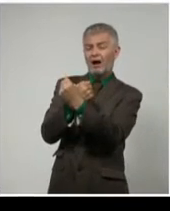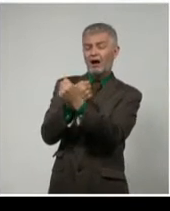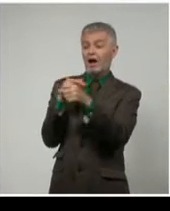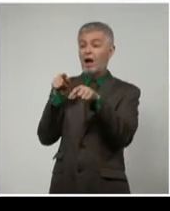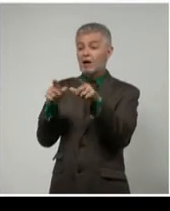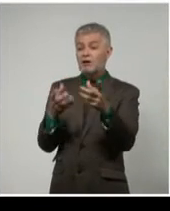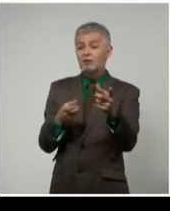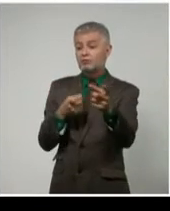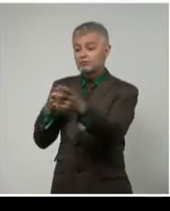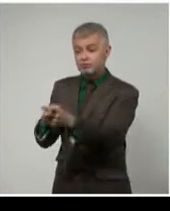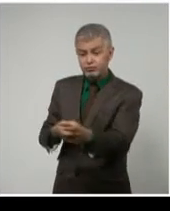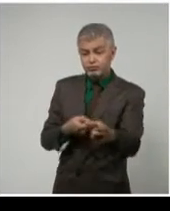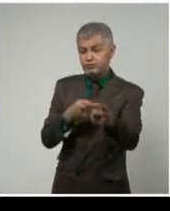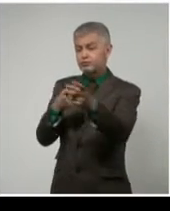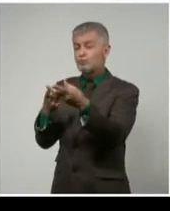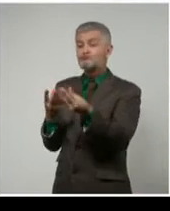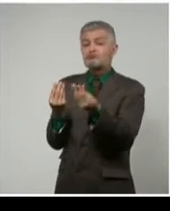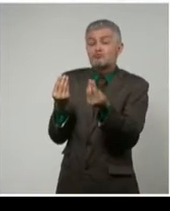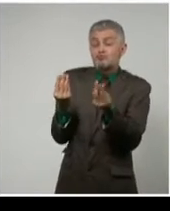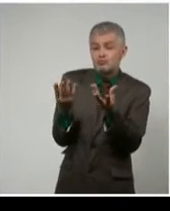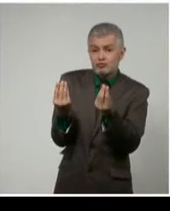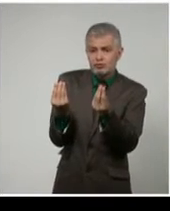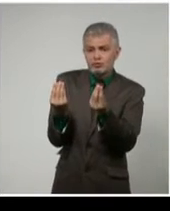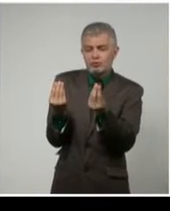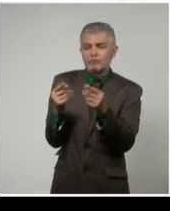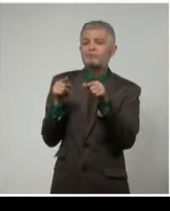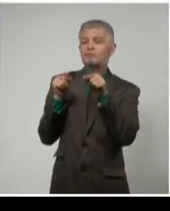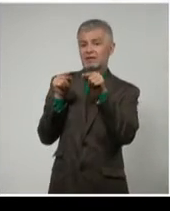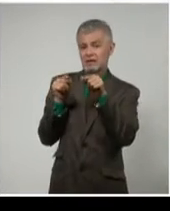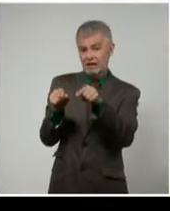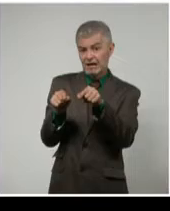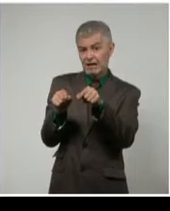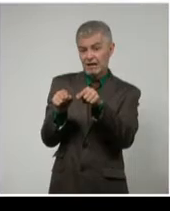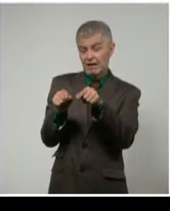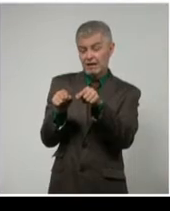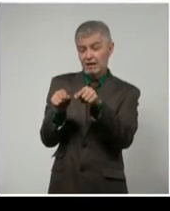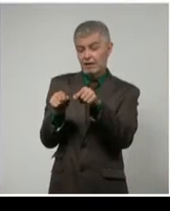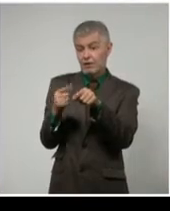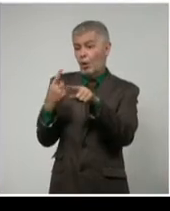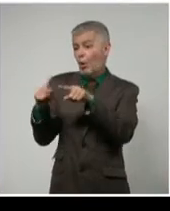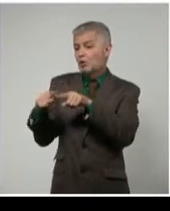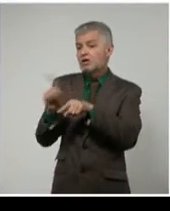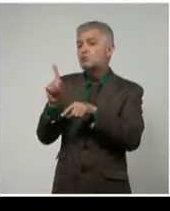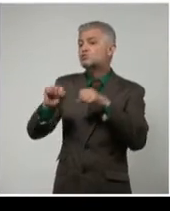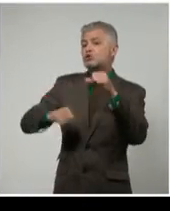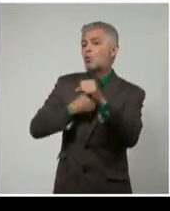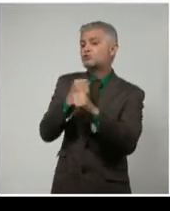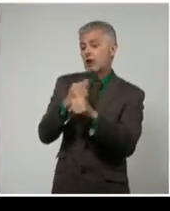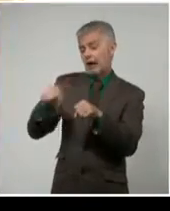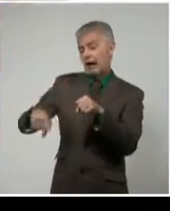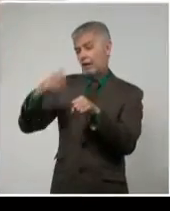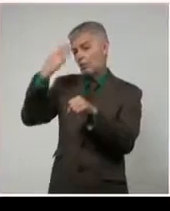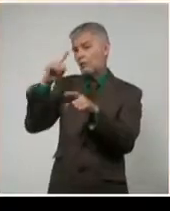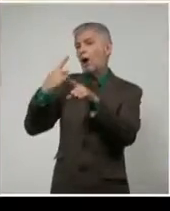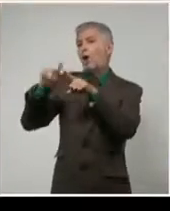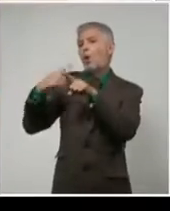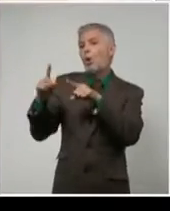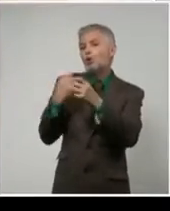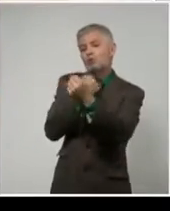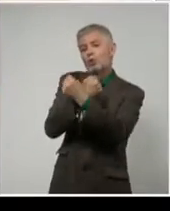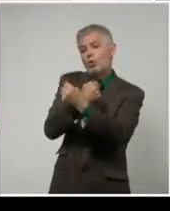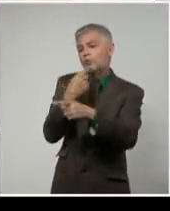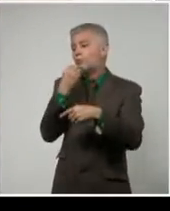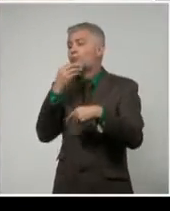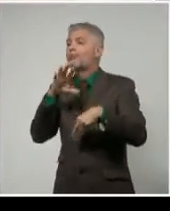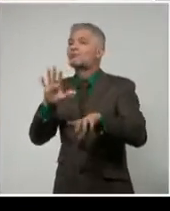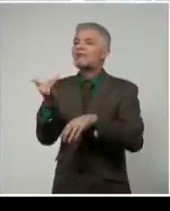sobrefumigación con inclusive elementos que no se usan en la campaña aquí en Cuba. Con el